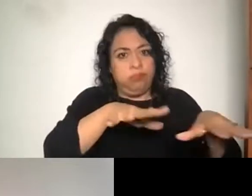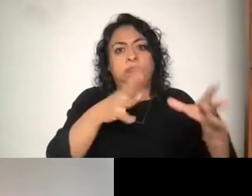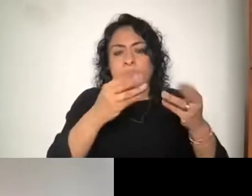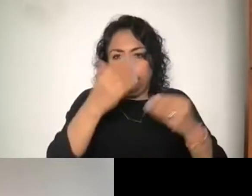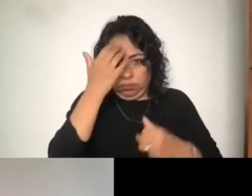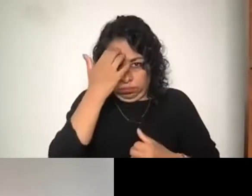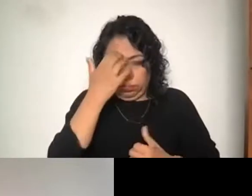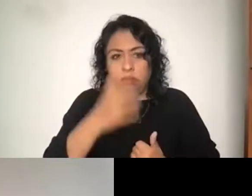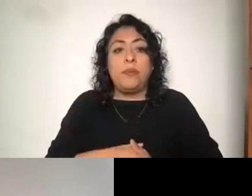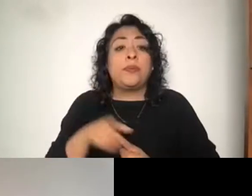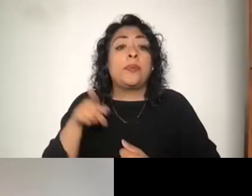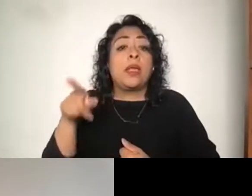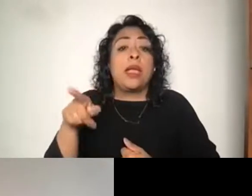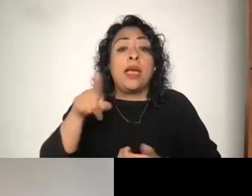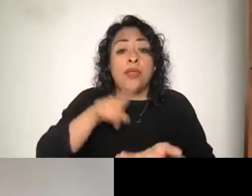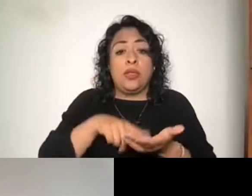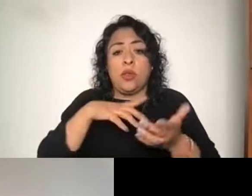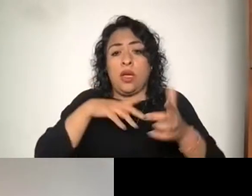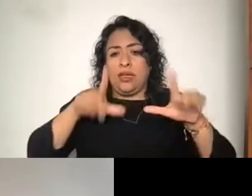un portal,